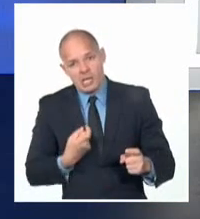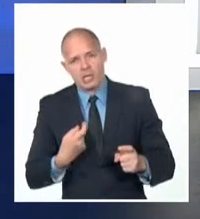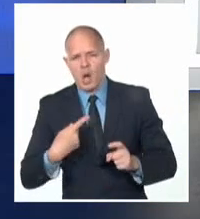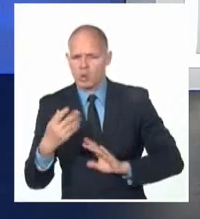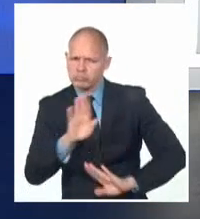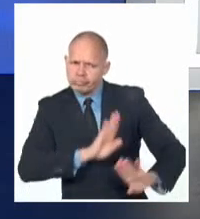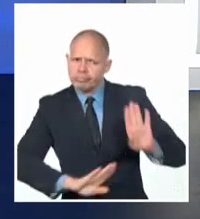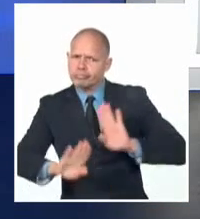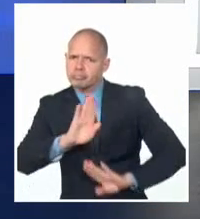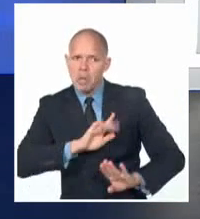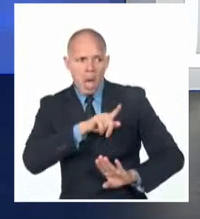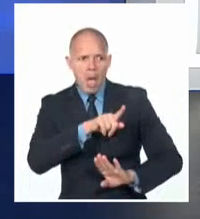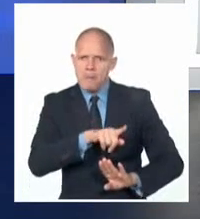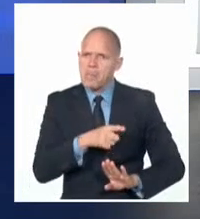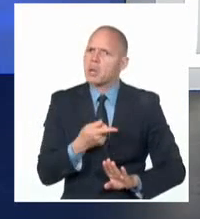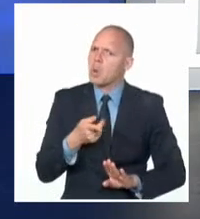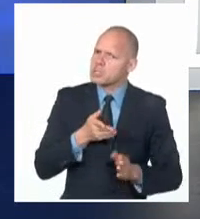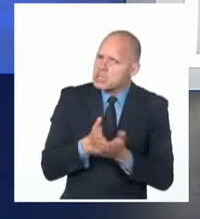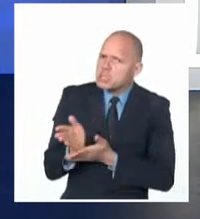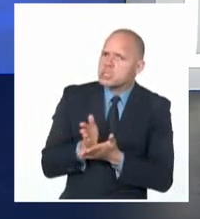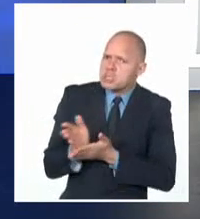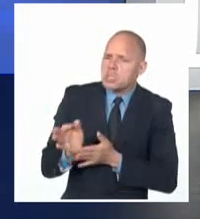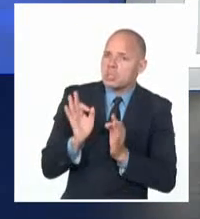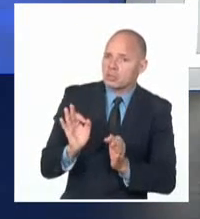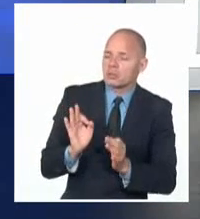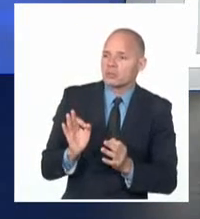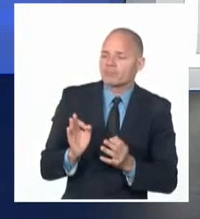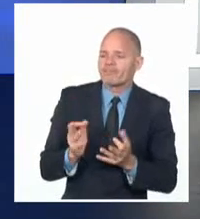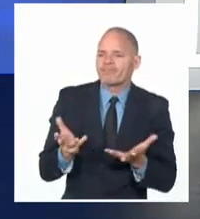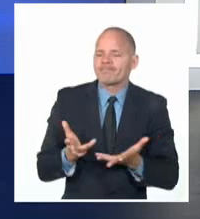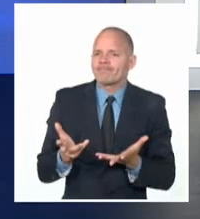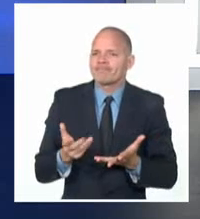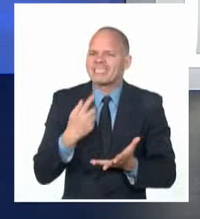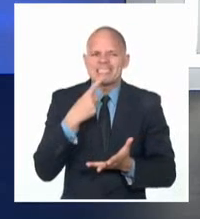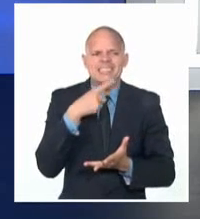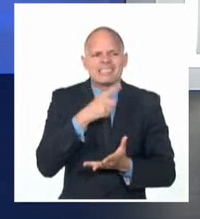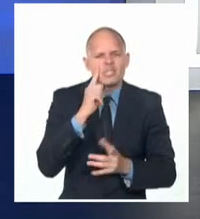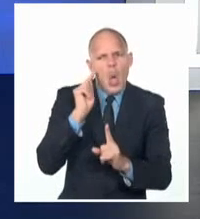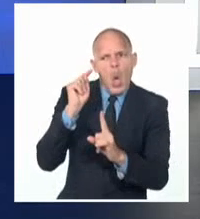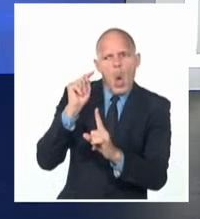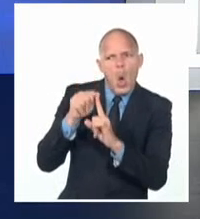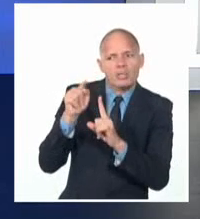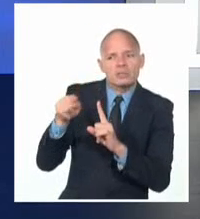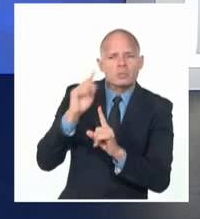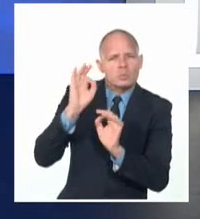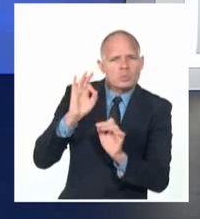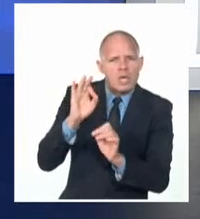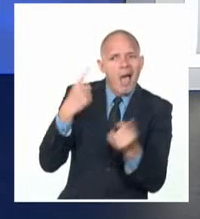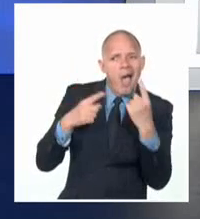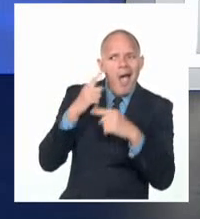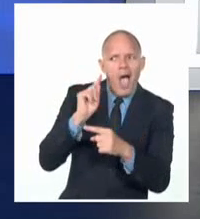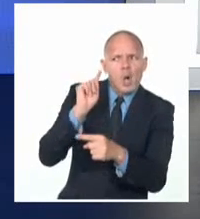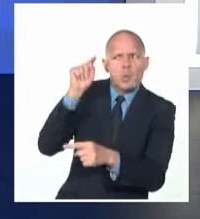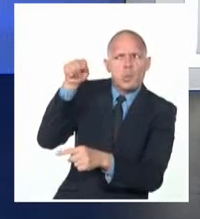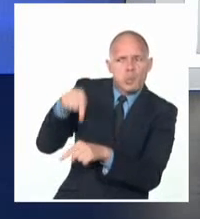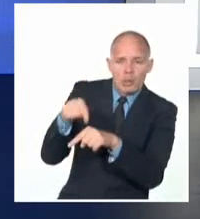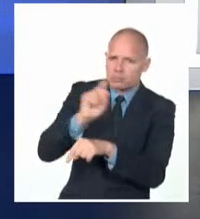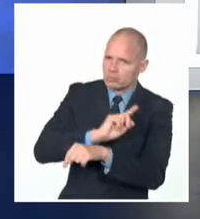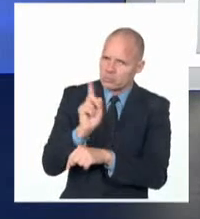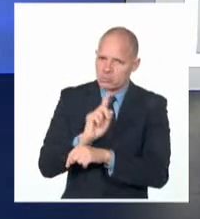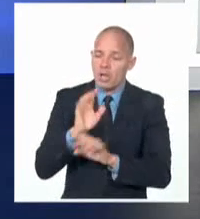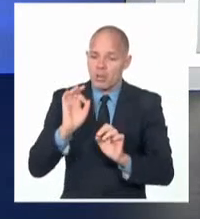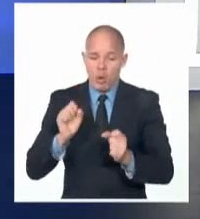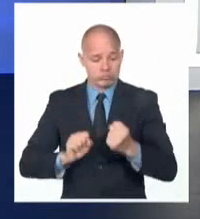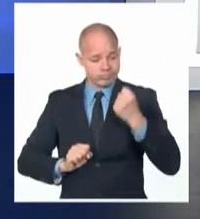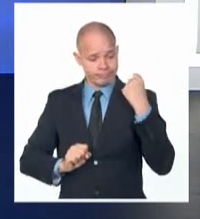El mandatario ruso resaltó que las tropas de Kiev no han alcanzado objetivos en ninguna parte del frente gracias a la valentía y el heroísmo de los